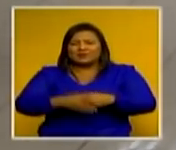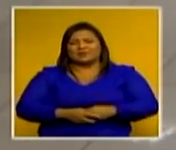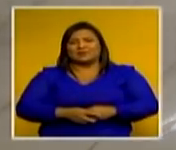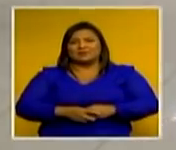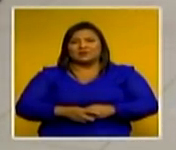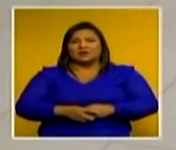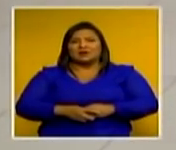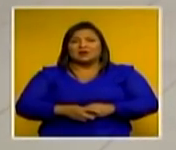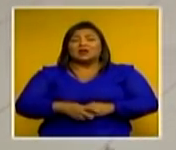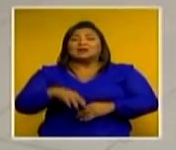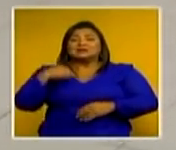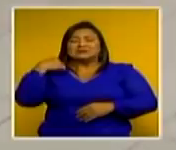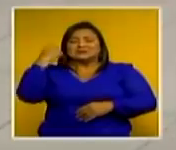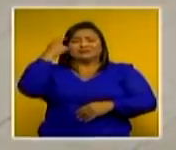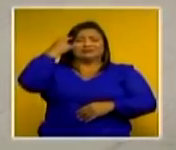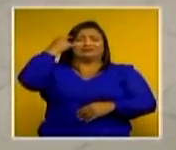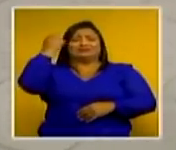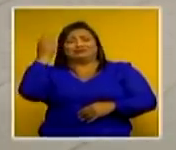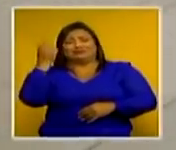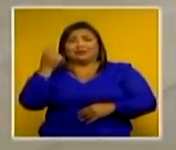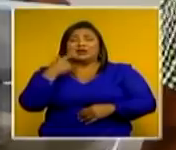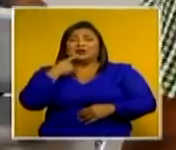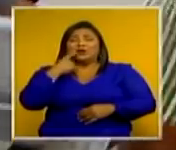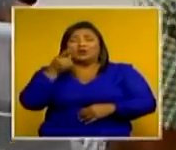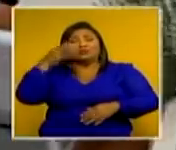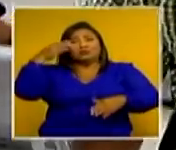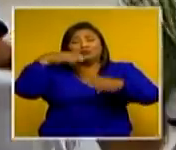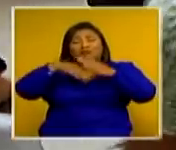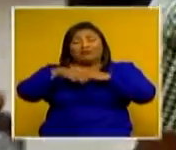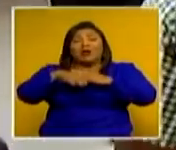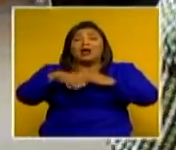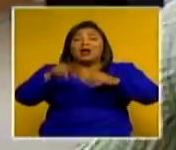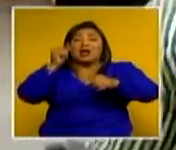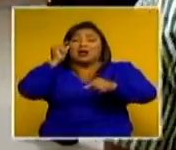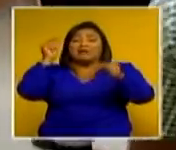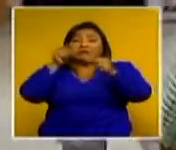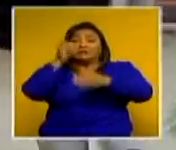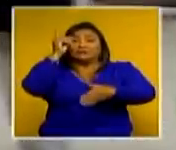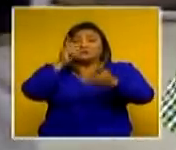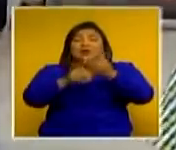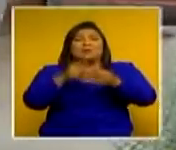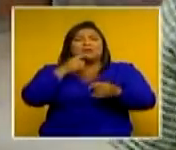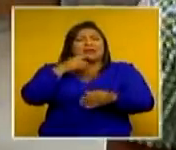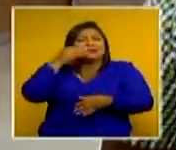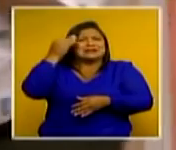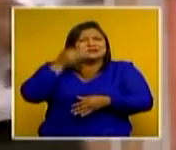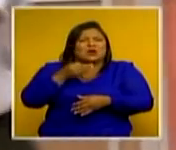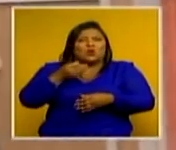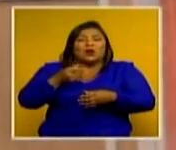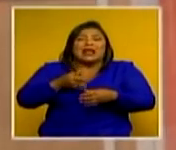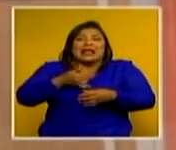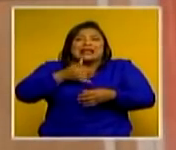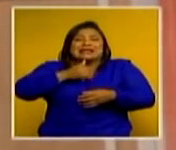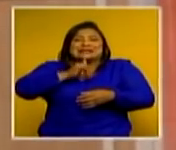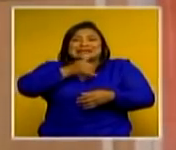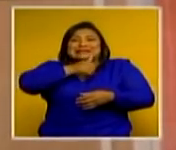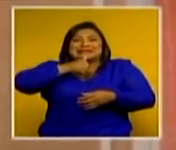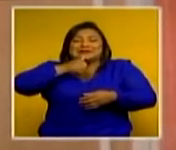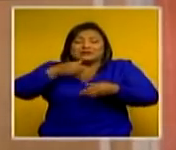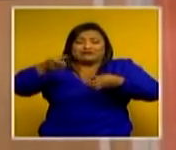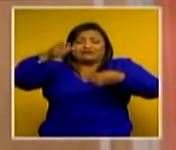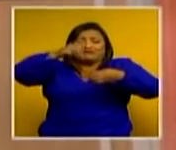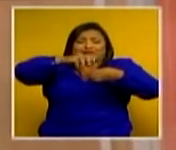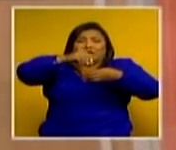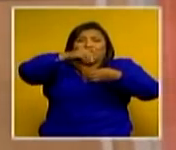aun con los efectos de la droga llegó hasta la fiscalía a denunciar a las dos mujeres que asegura le pusieron algo en la cerveza que se tomaba en una